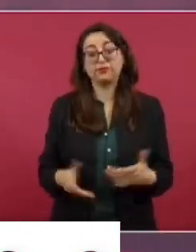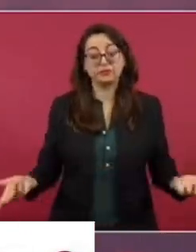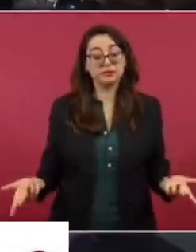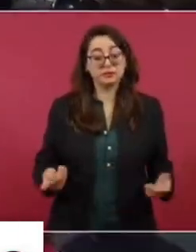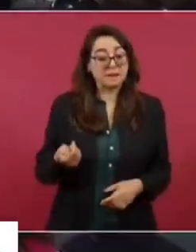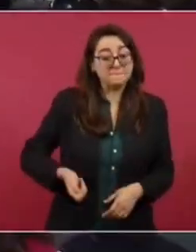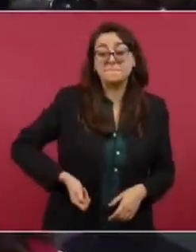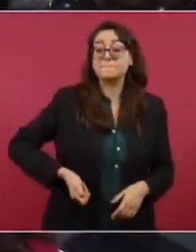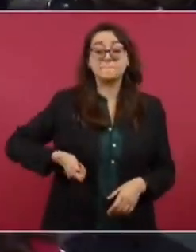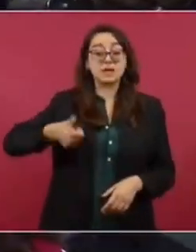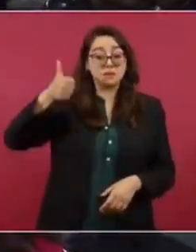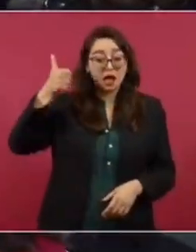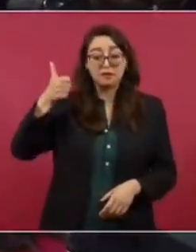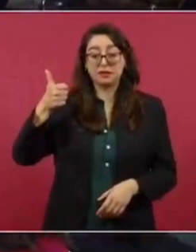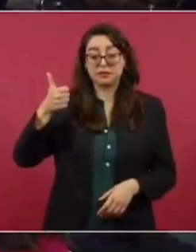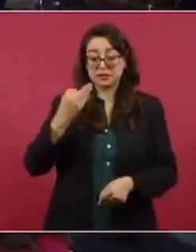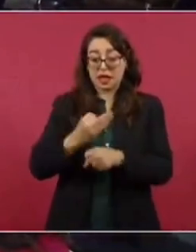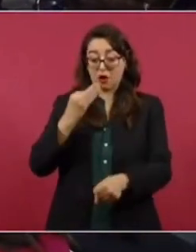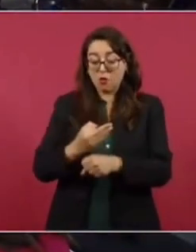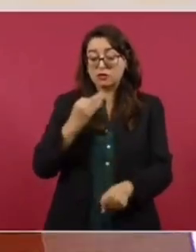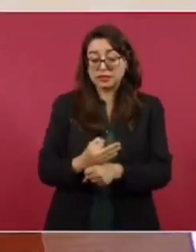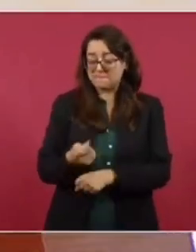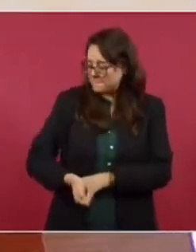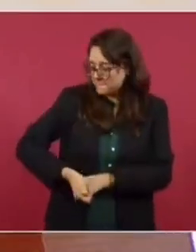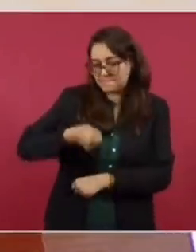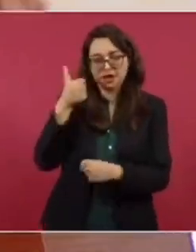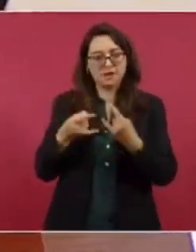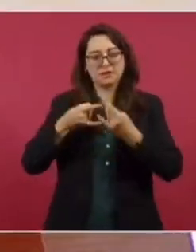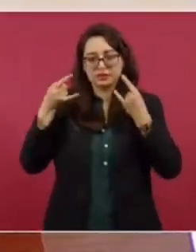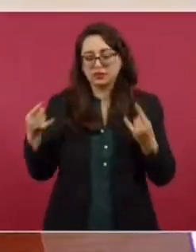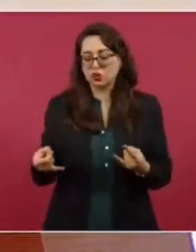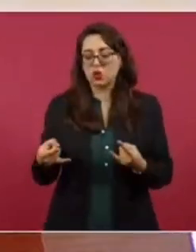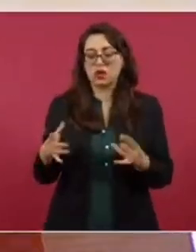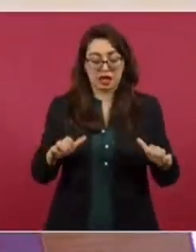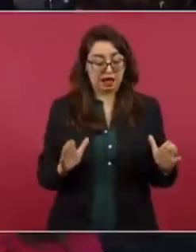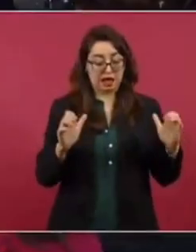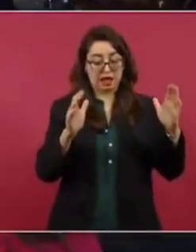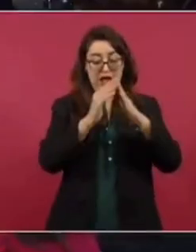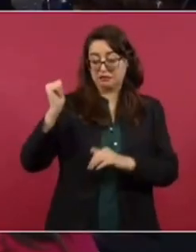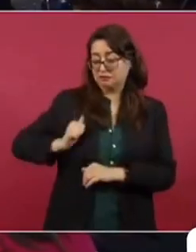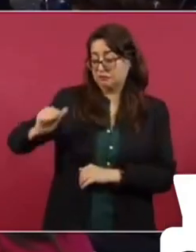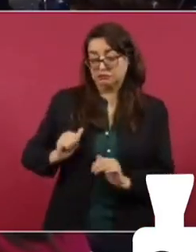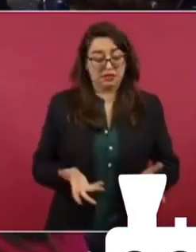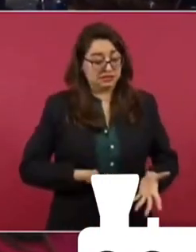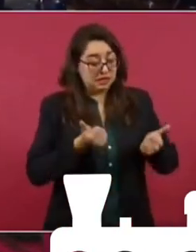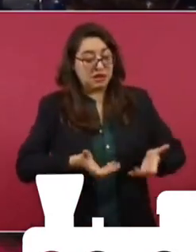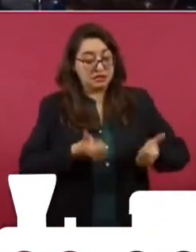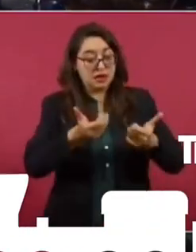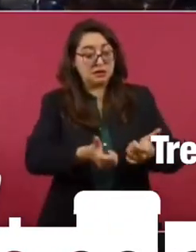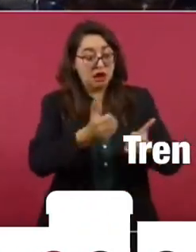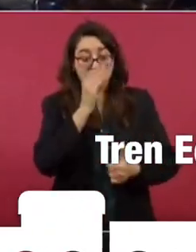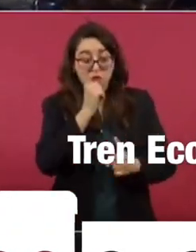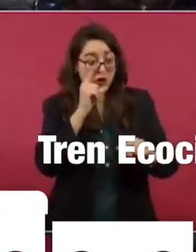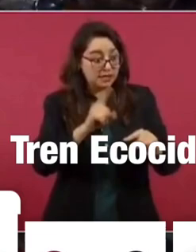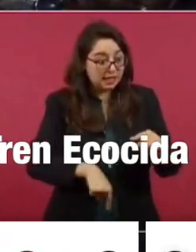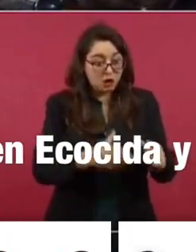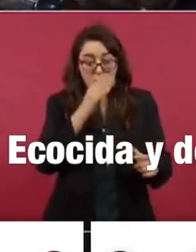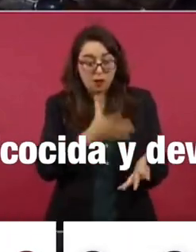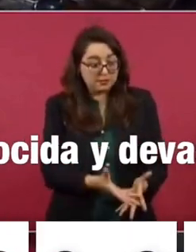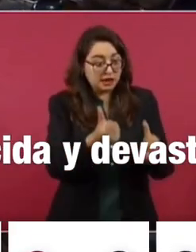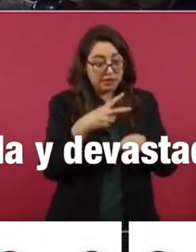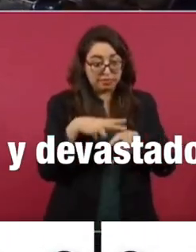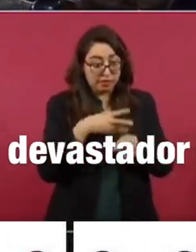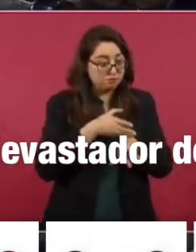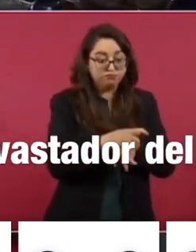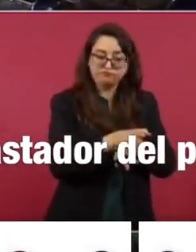rescate arqueológico como el que se está llevando a cabo con el Tren Maya. Se está respetando todo. Estamos cambiando trazos. Por eso, cuando